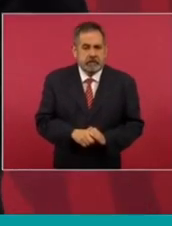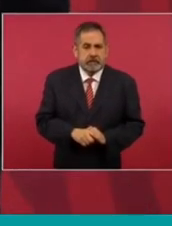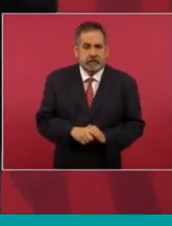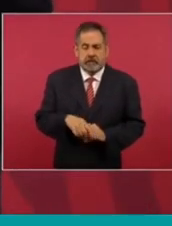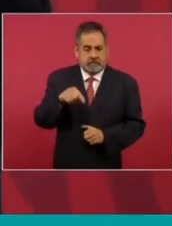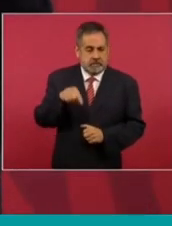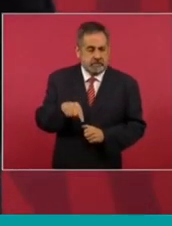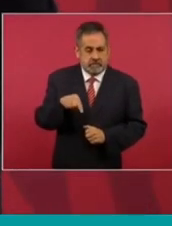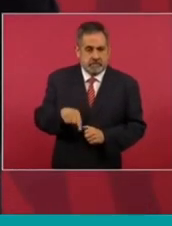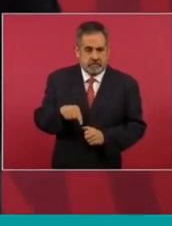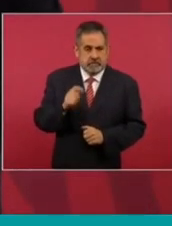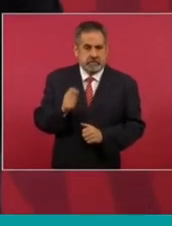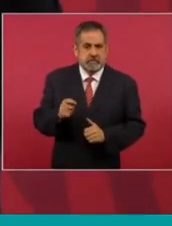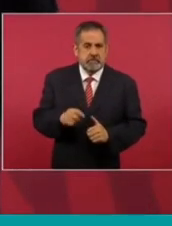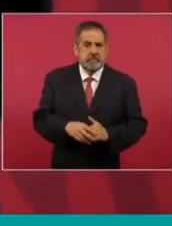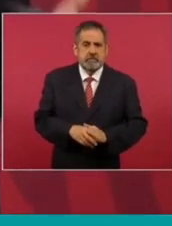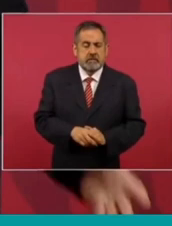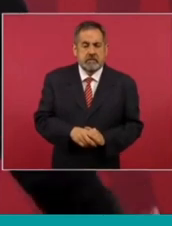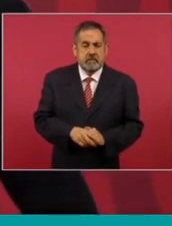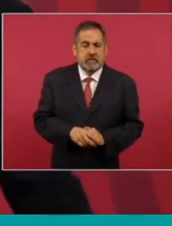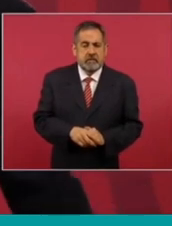aquí